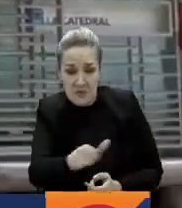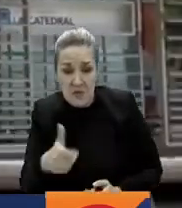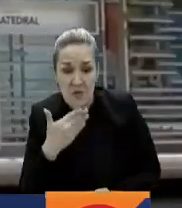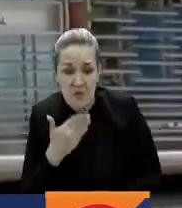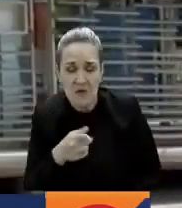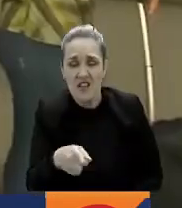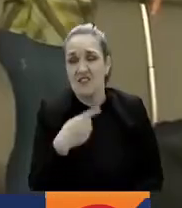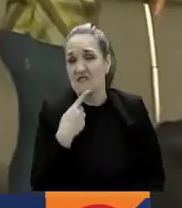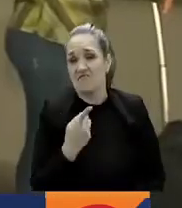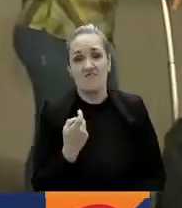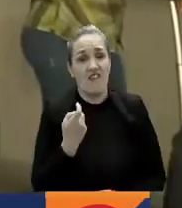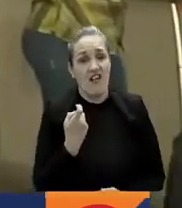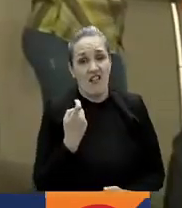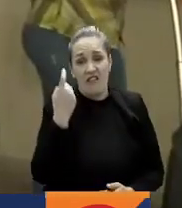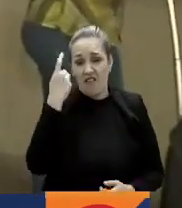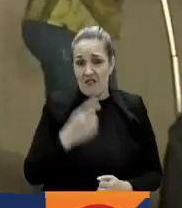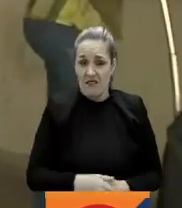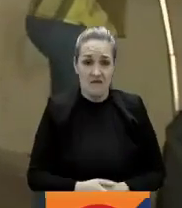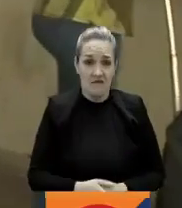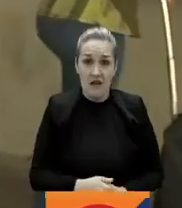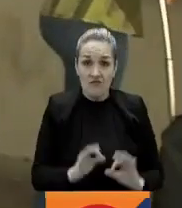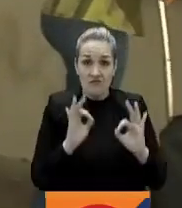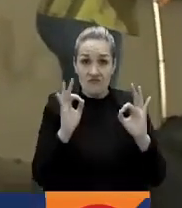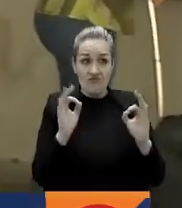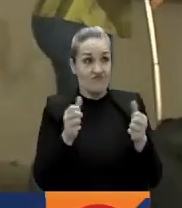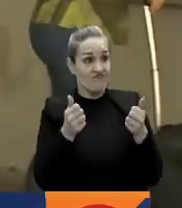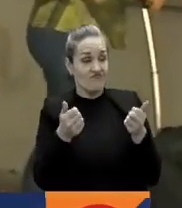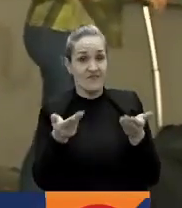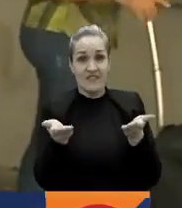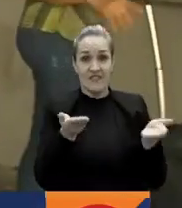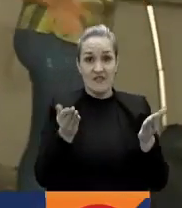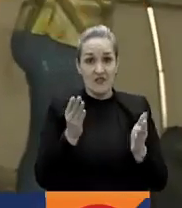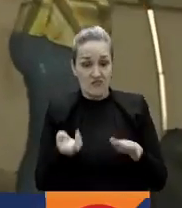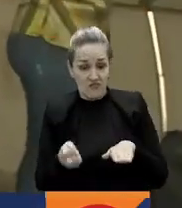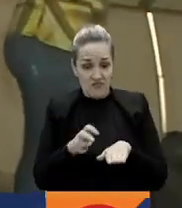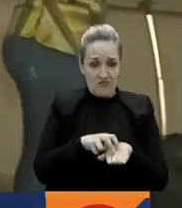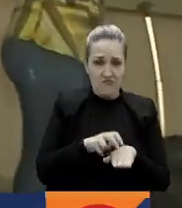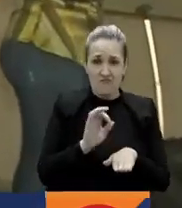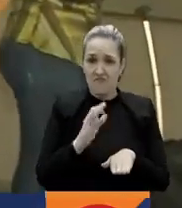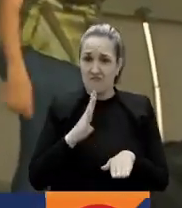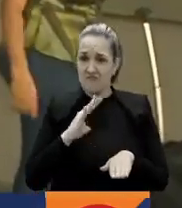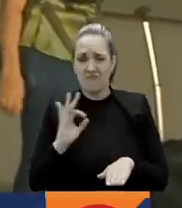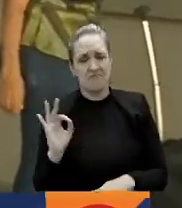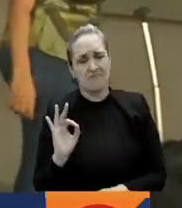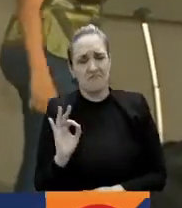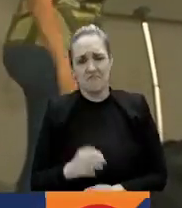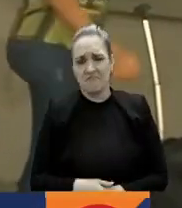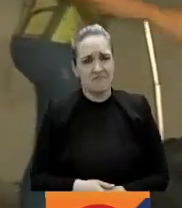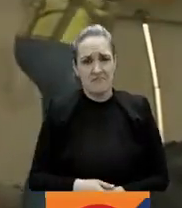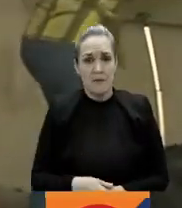es deficiente. No es óptimo el servicio que se está prestando, donde este es un servicio fundamental para que todos los barranquilleros